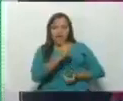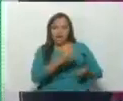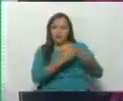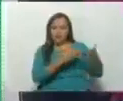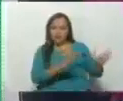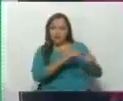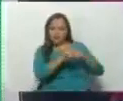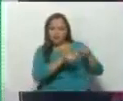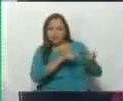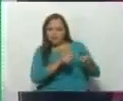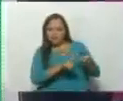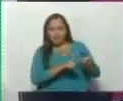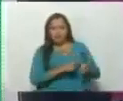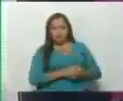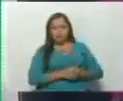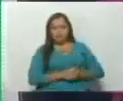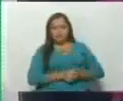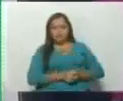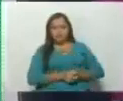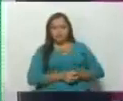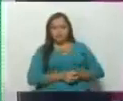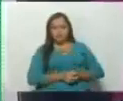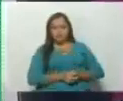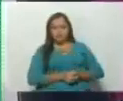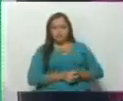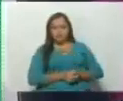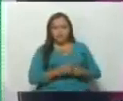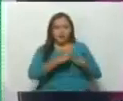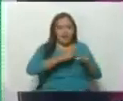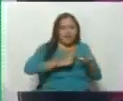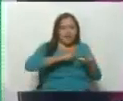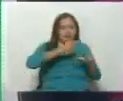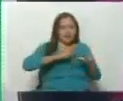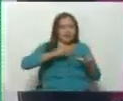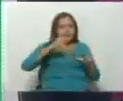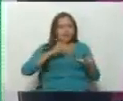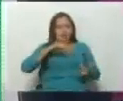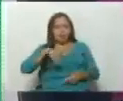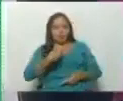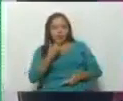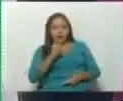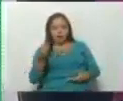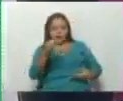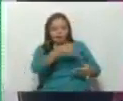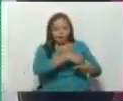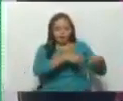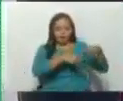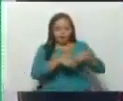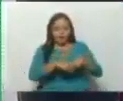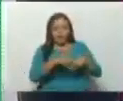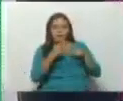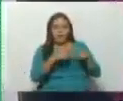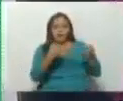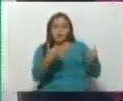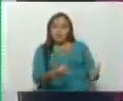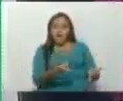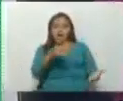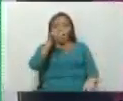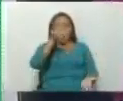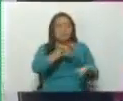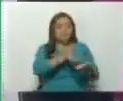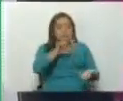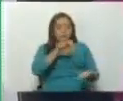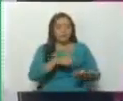consulta virtual, que no estaría de más por las estadísticas que uno puede tener allí. Pero bueno, lo que sí es que bueno, que ya tuvimos una